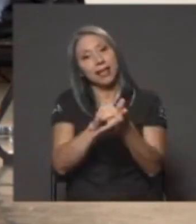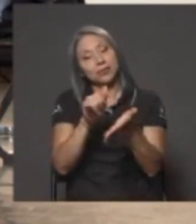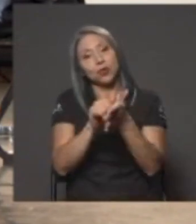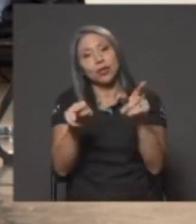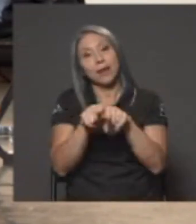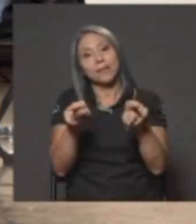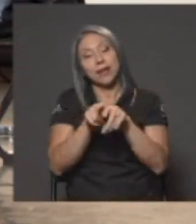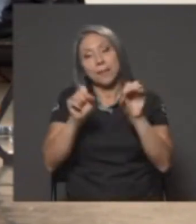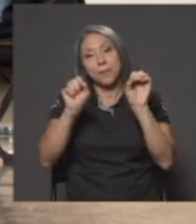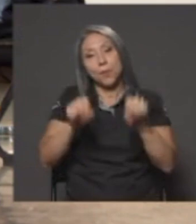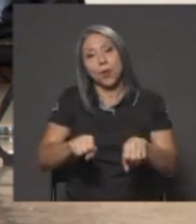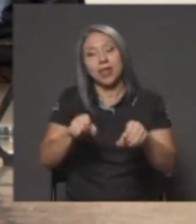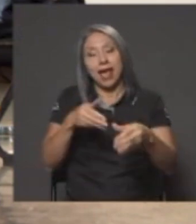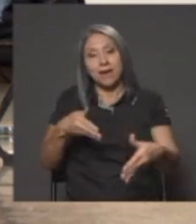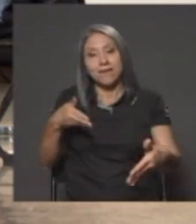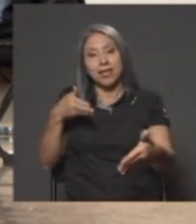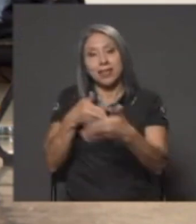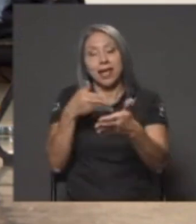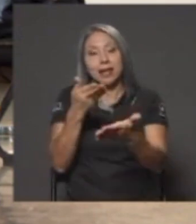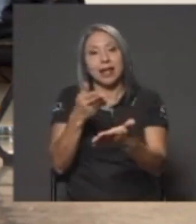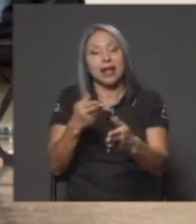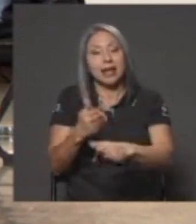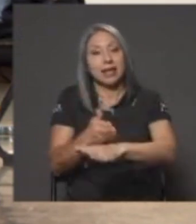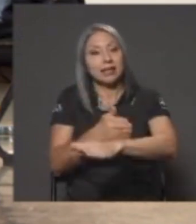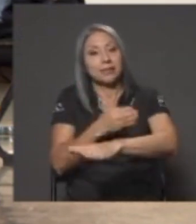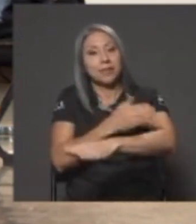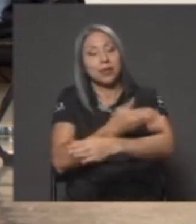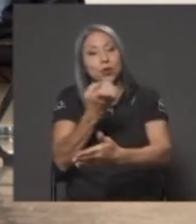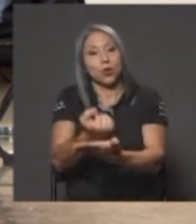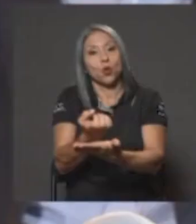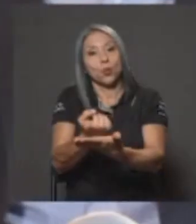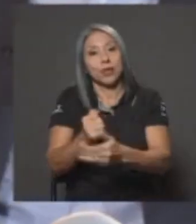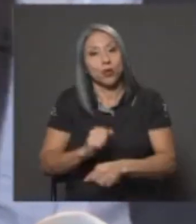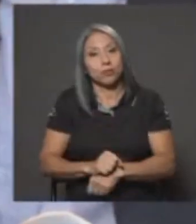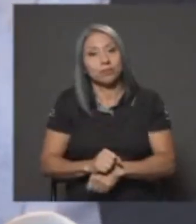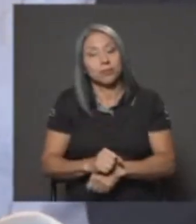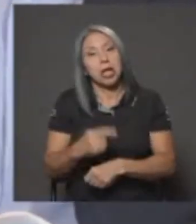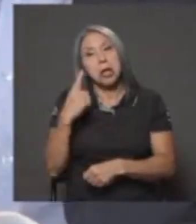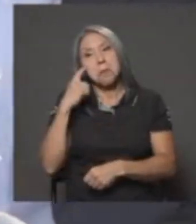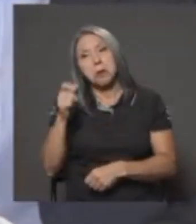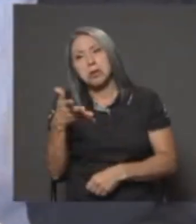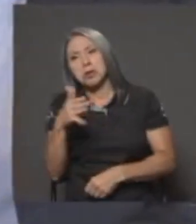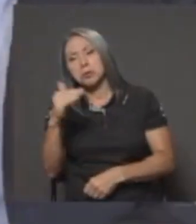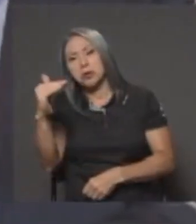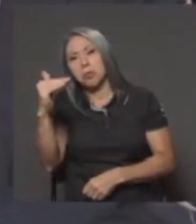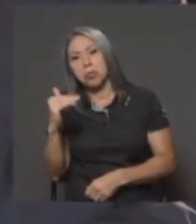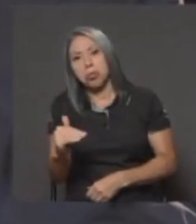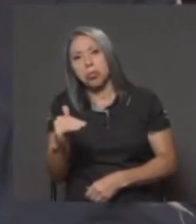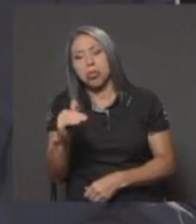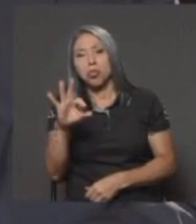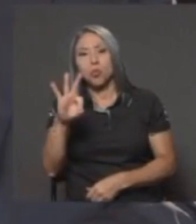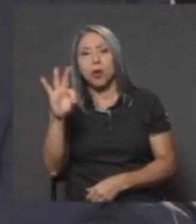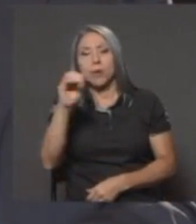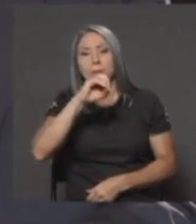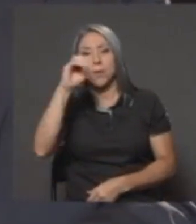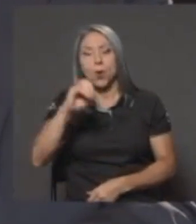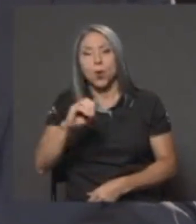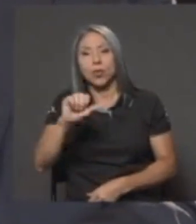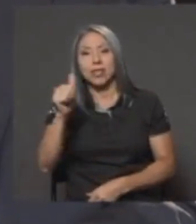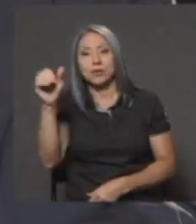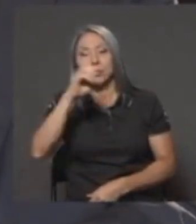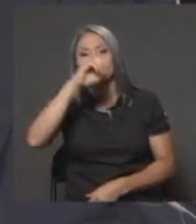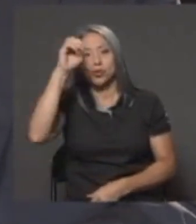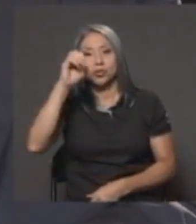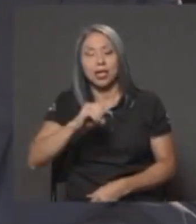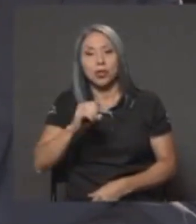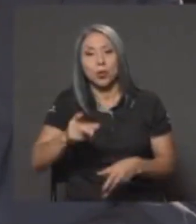eso también puede afectar el crecimiento económico porque se va a reducir en alrededor de un 9-10% en términos reales